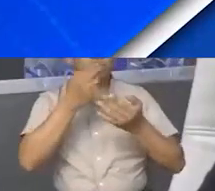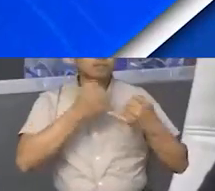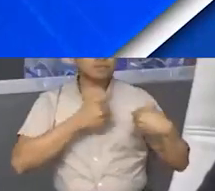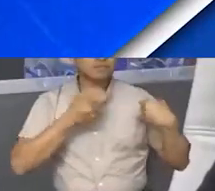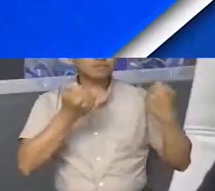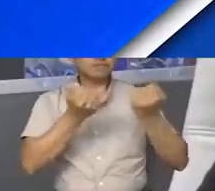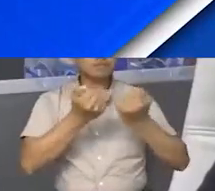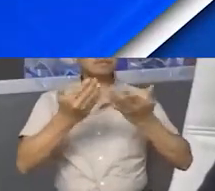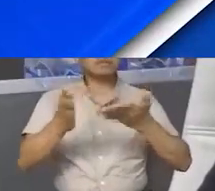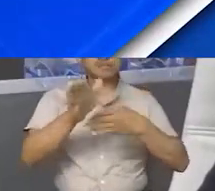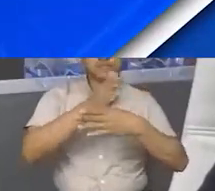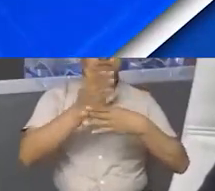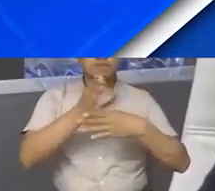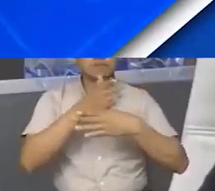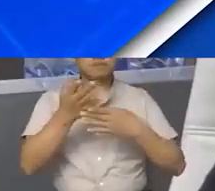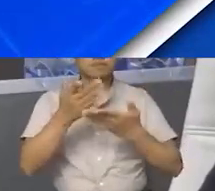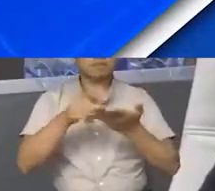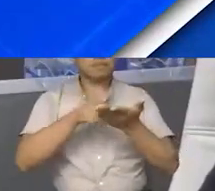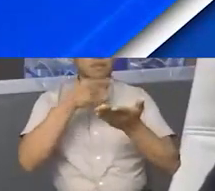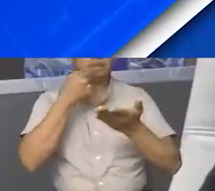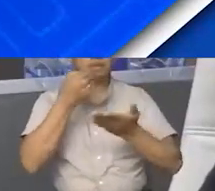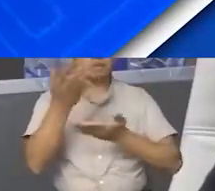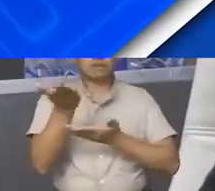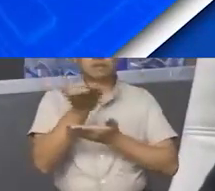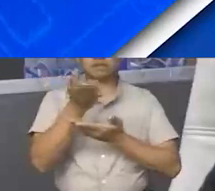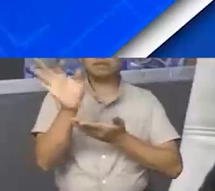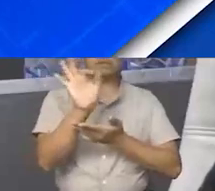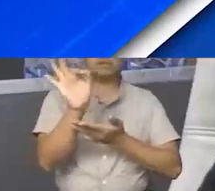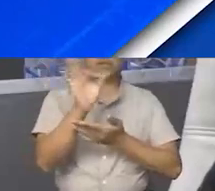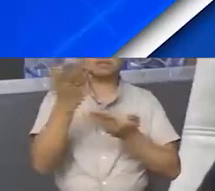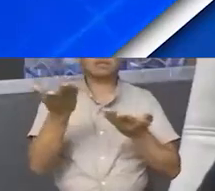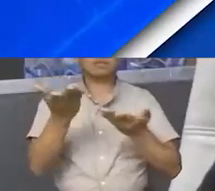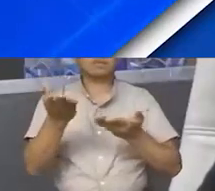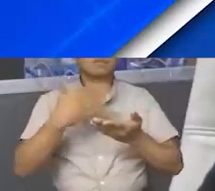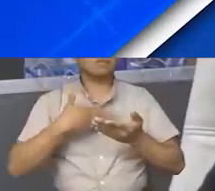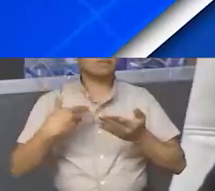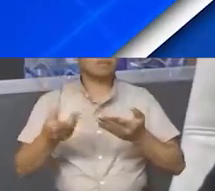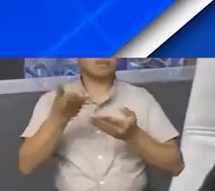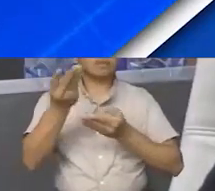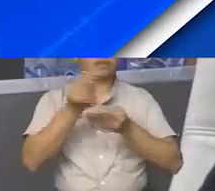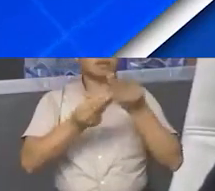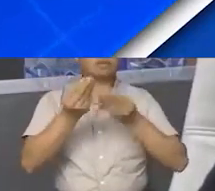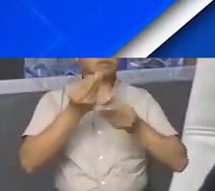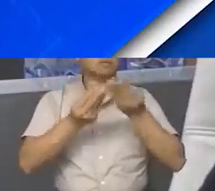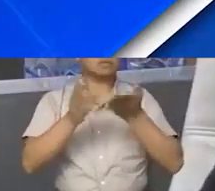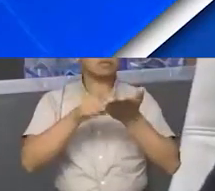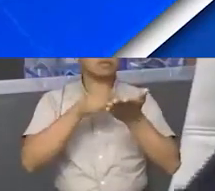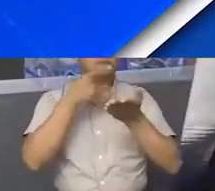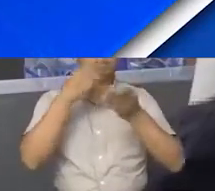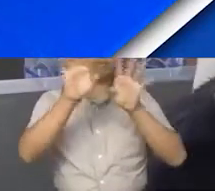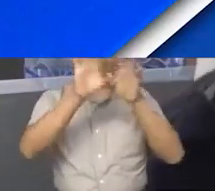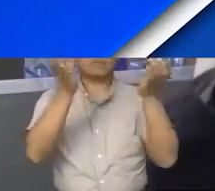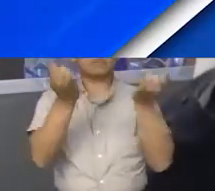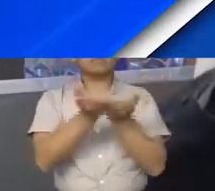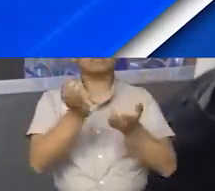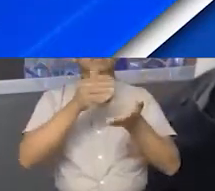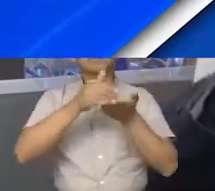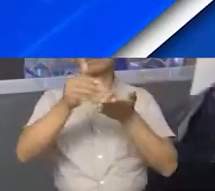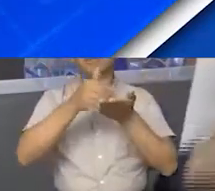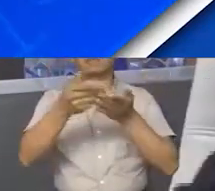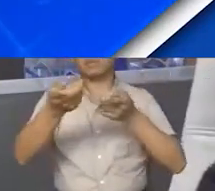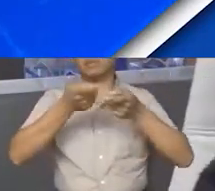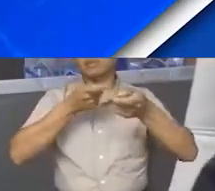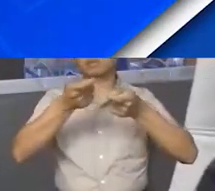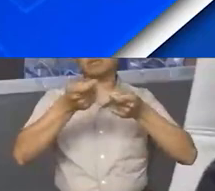intergubernamentales sobre el azúcar y los medios para mejorar la economía azucarera mundial, facilitar